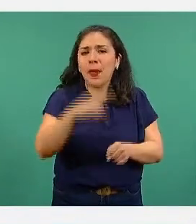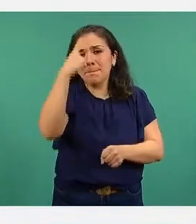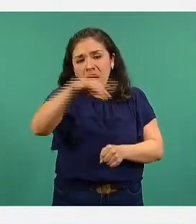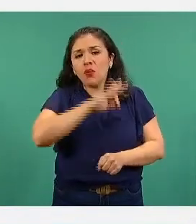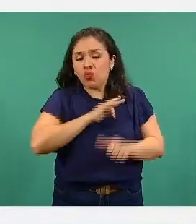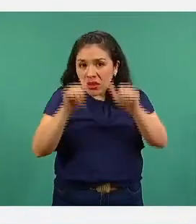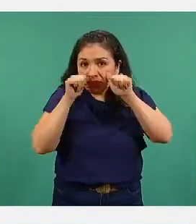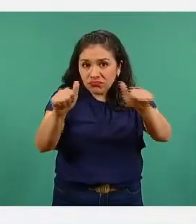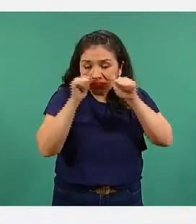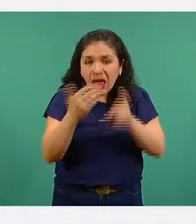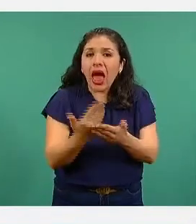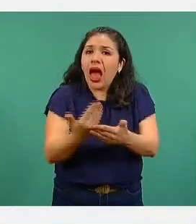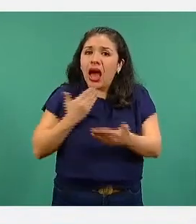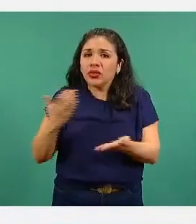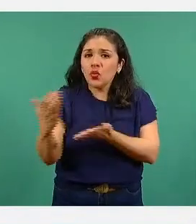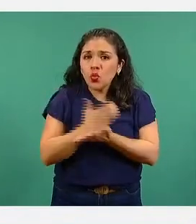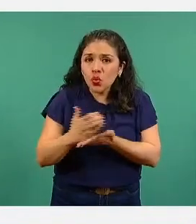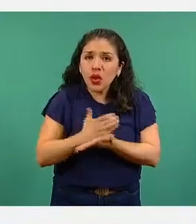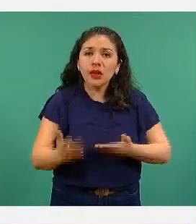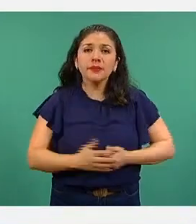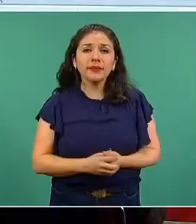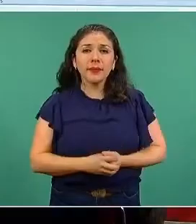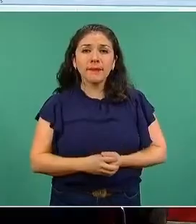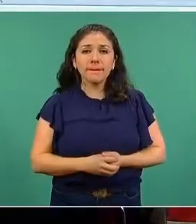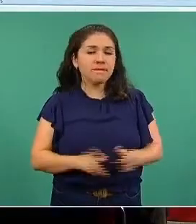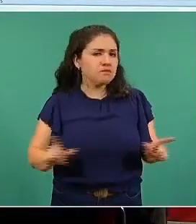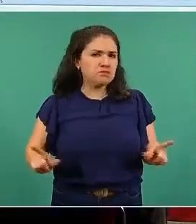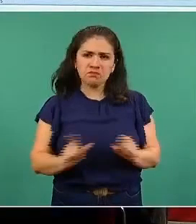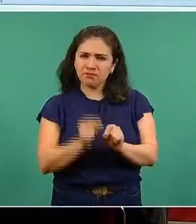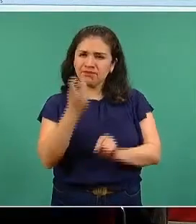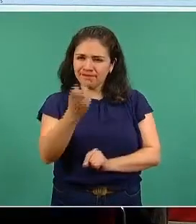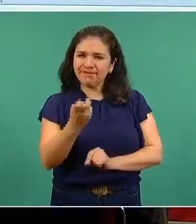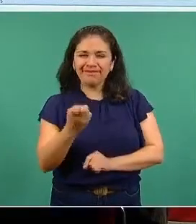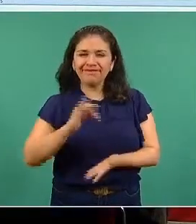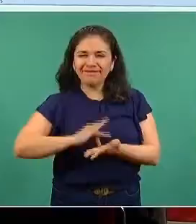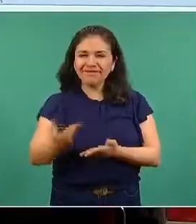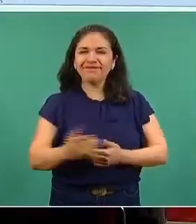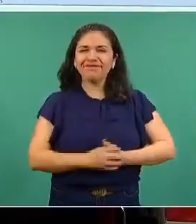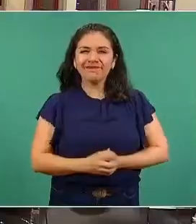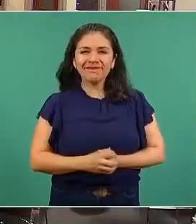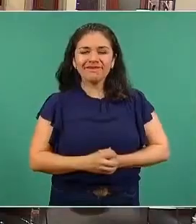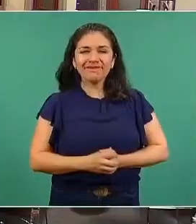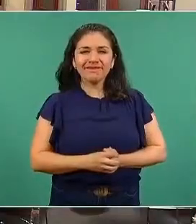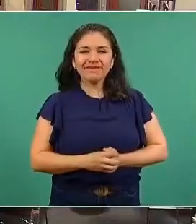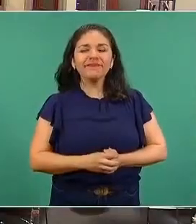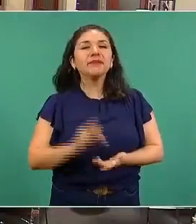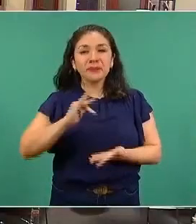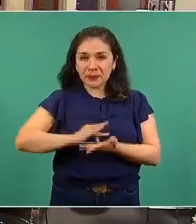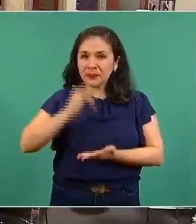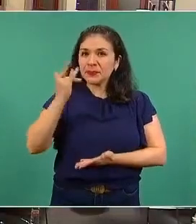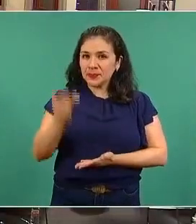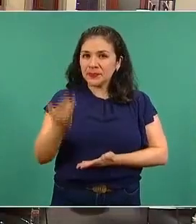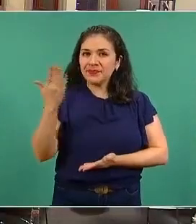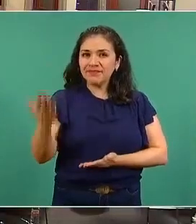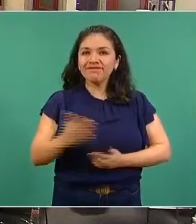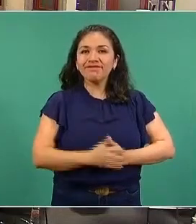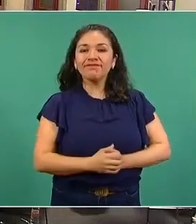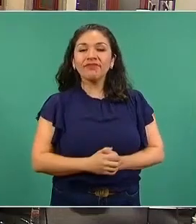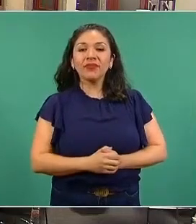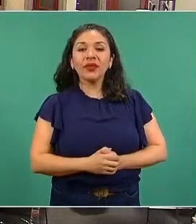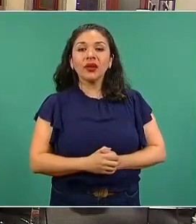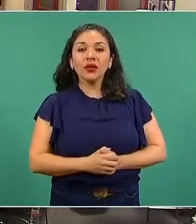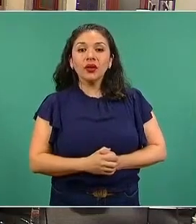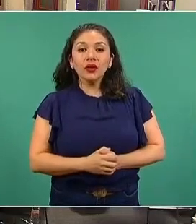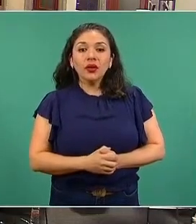poder recibir atención. Es cuanto, señor subsecretario, está aquí con el informe. Muchas gracias.